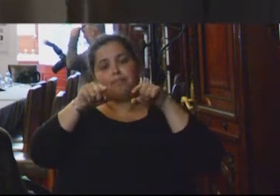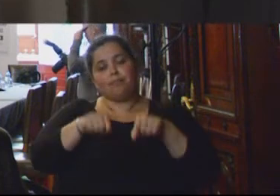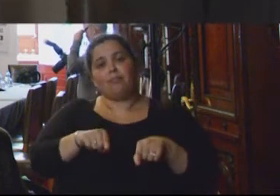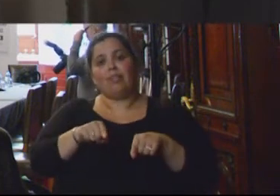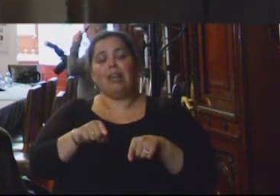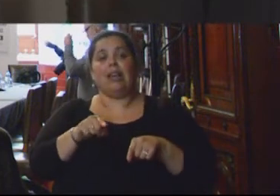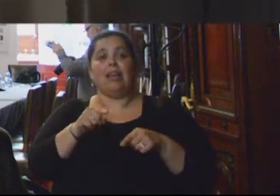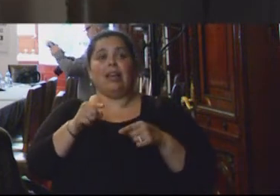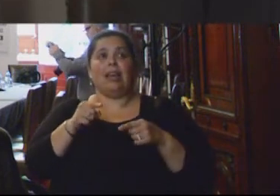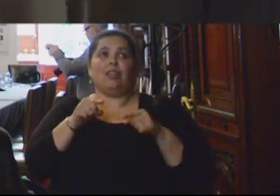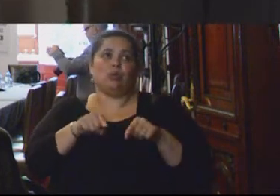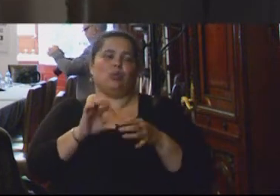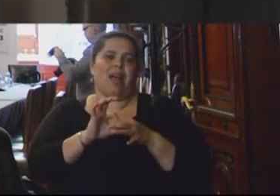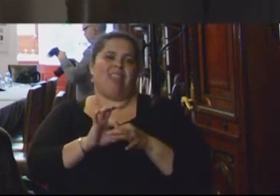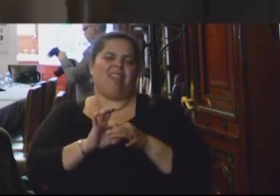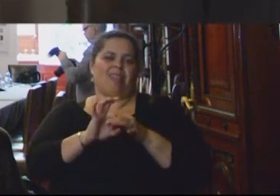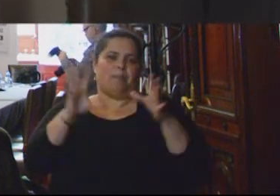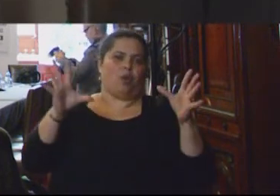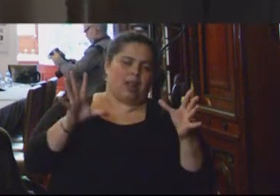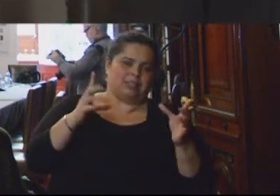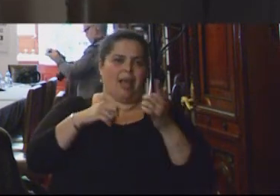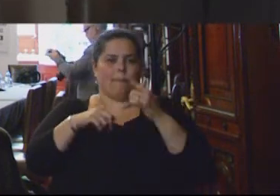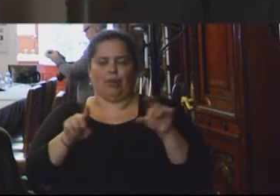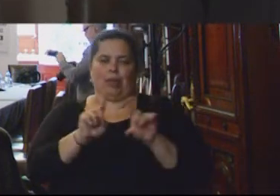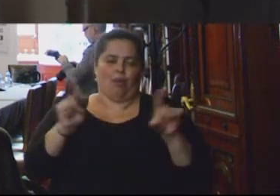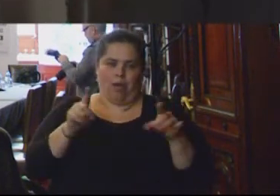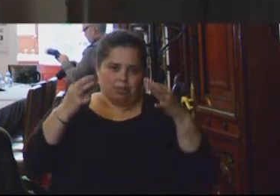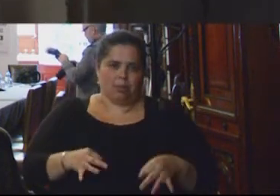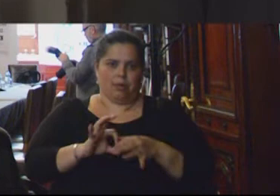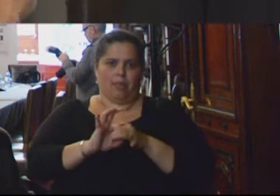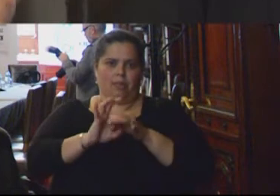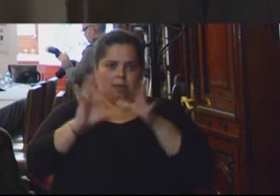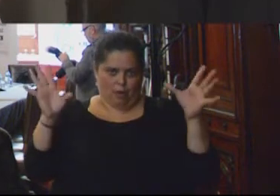que no es democracia, de una democracia que está